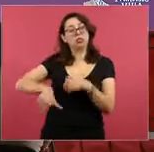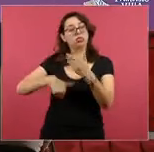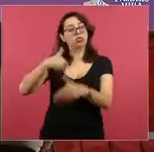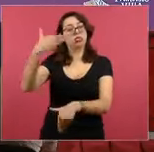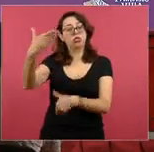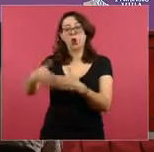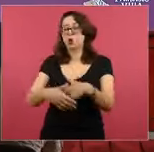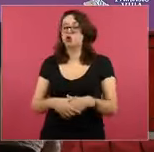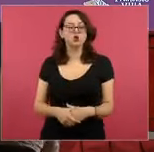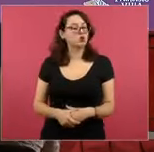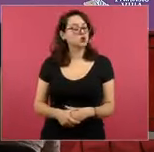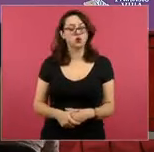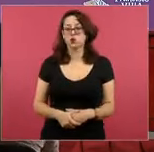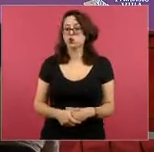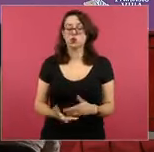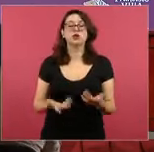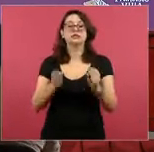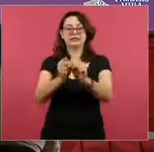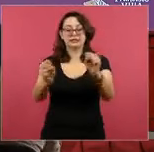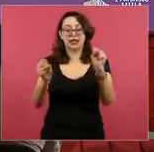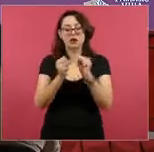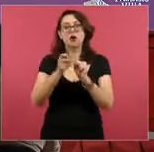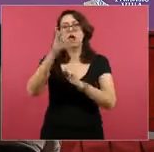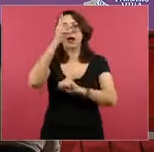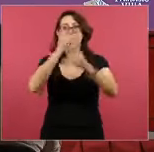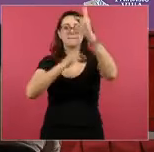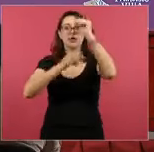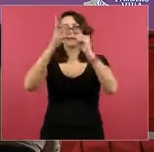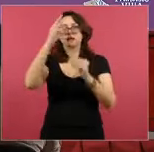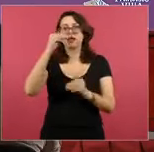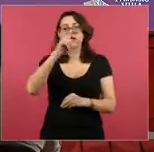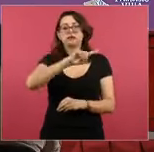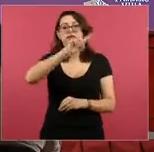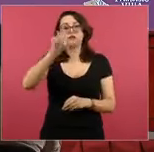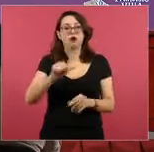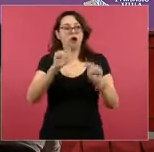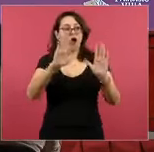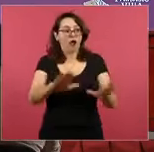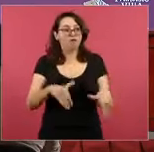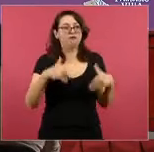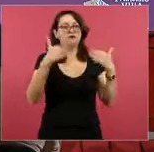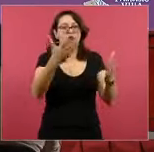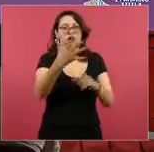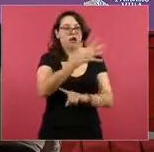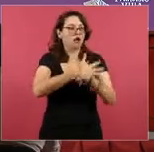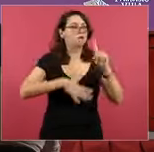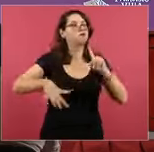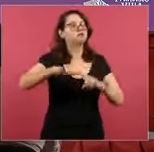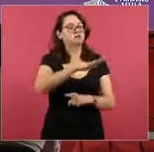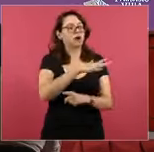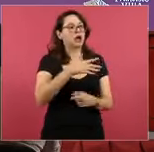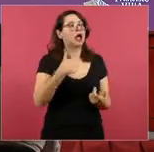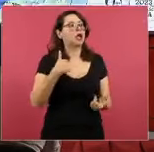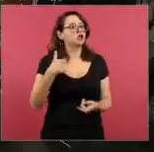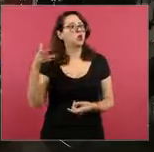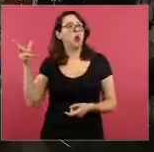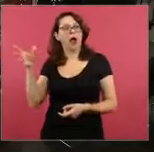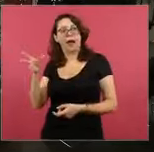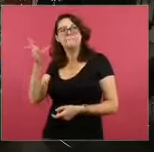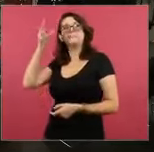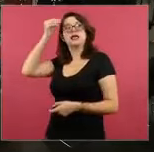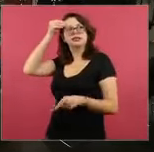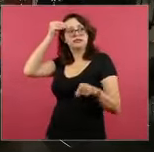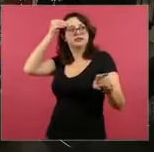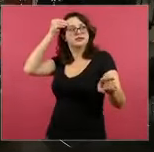que va a migrar de las aulas, de las escuelas, a la utilización en la vida real, en el entorno para transformarlo. Proseguimos, por